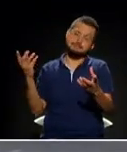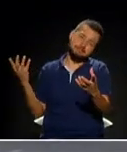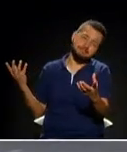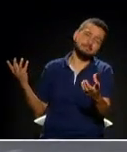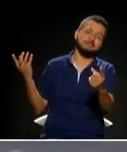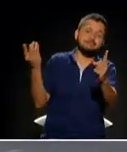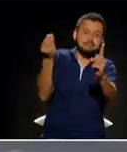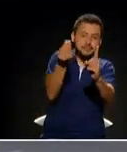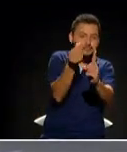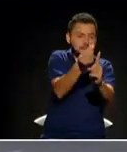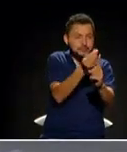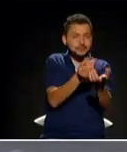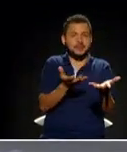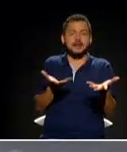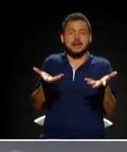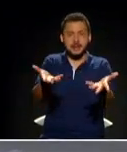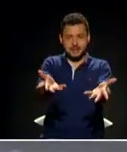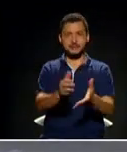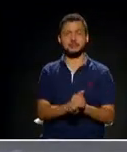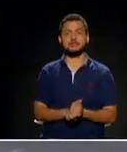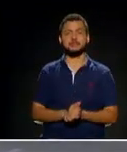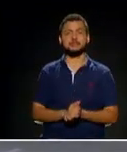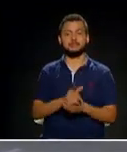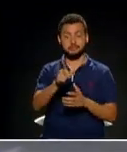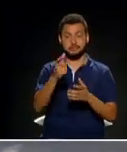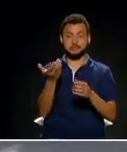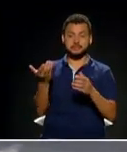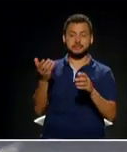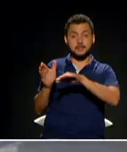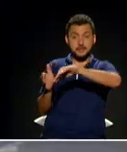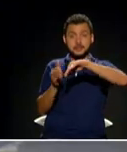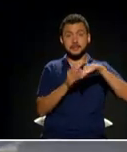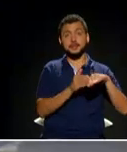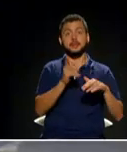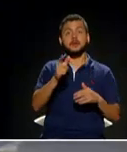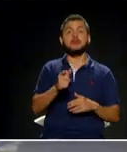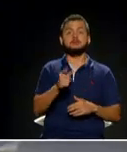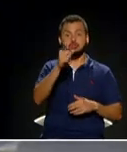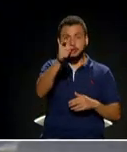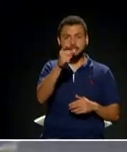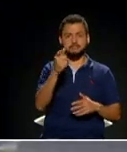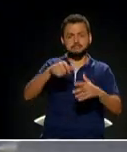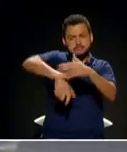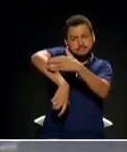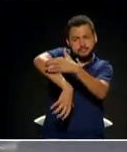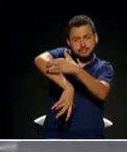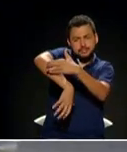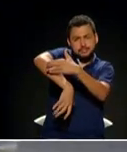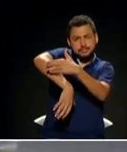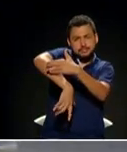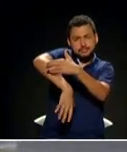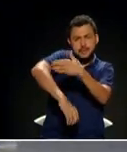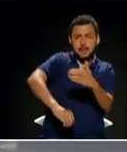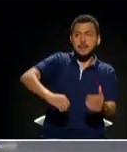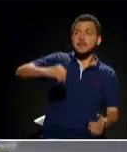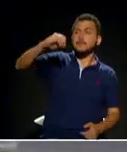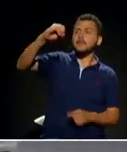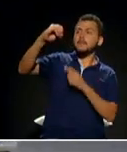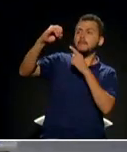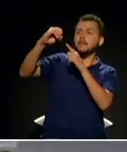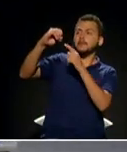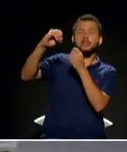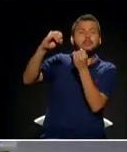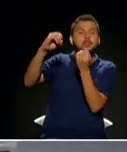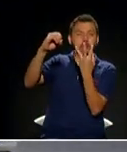en cada uno va a haber algunas diferencias este es sencillo tomar una nueva balotta ahí sale un número que corresponde a una pregunta les